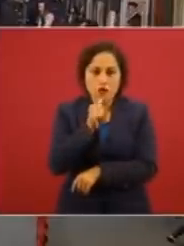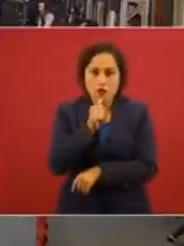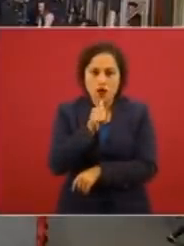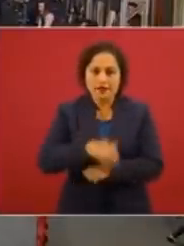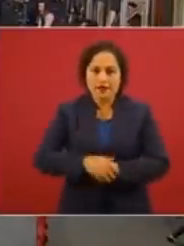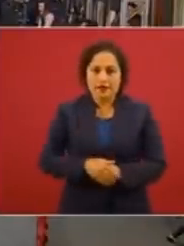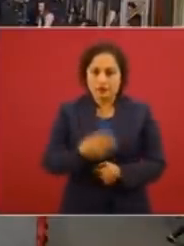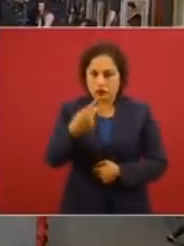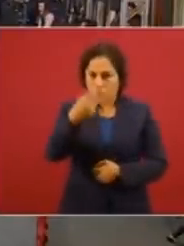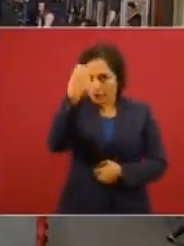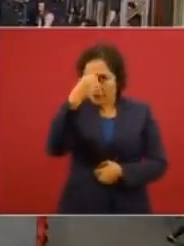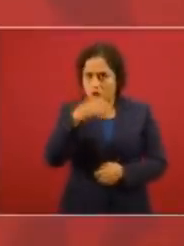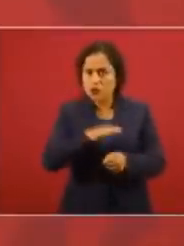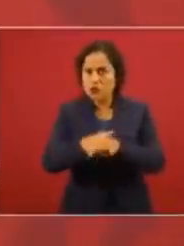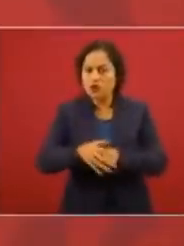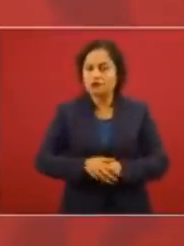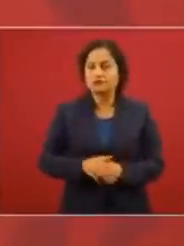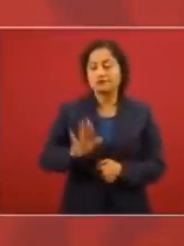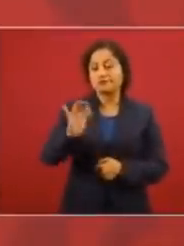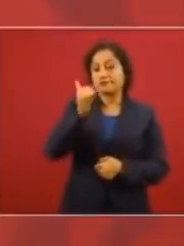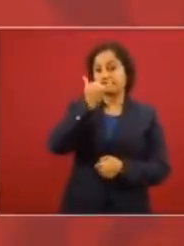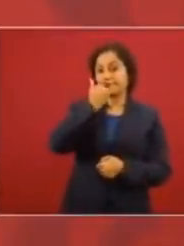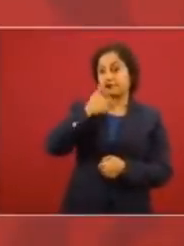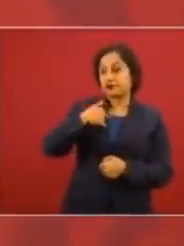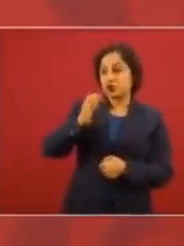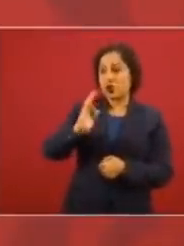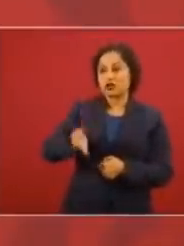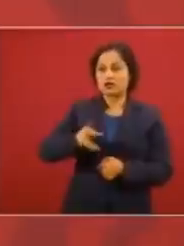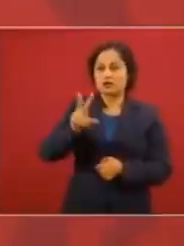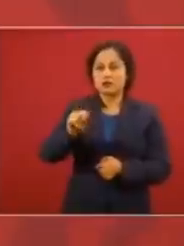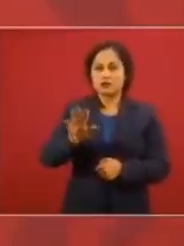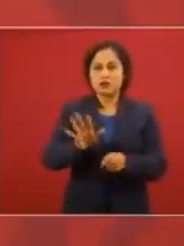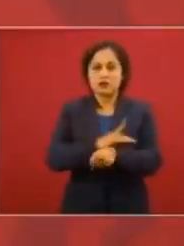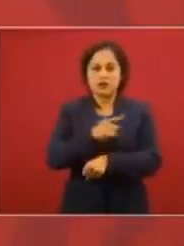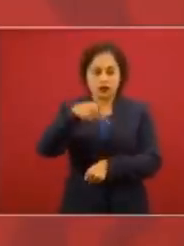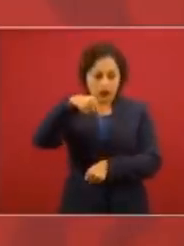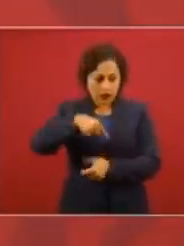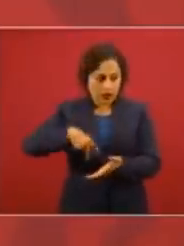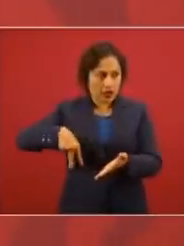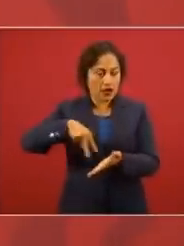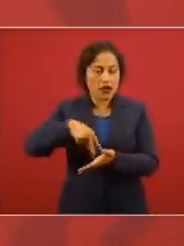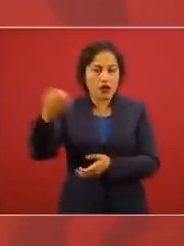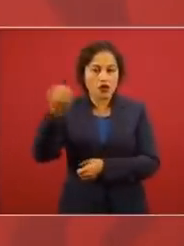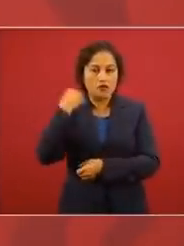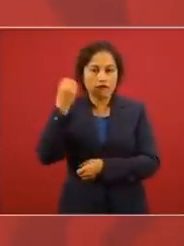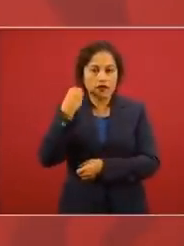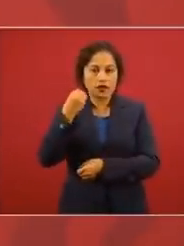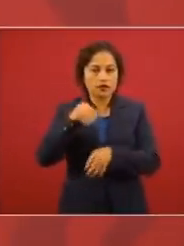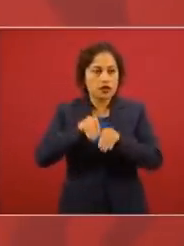porque esto no es propaganda es información